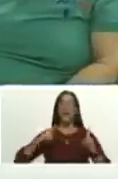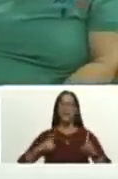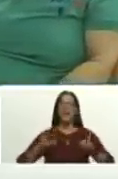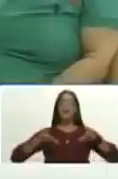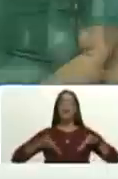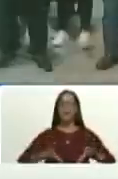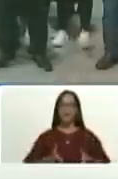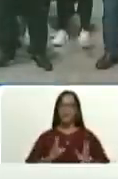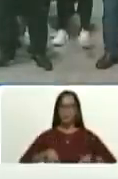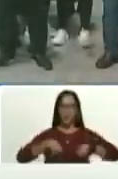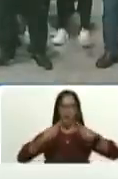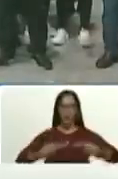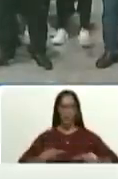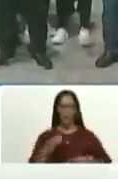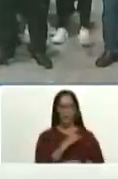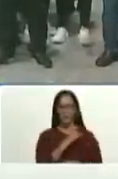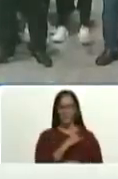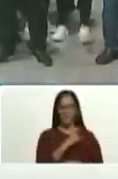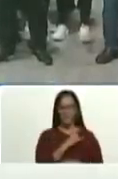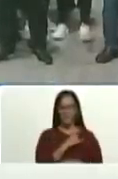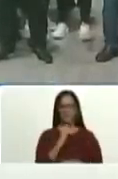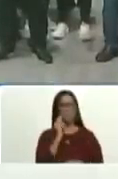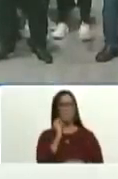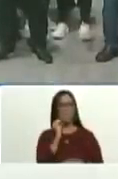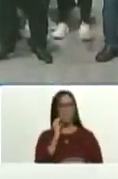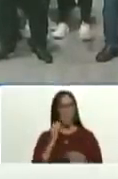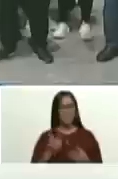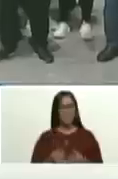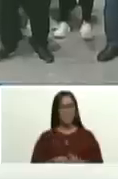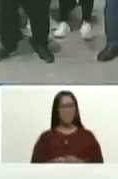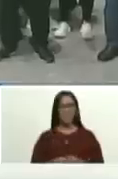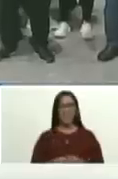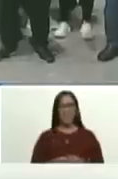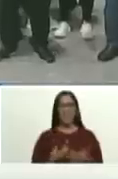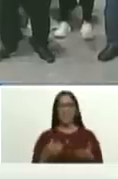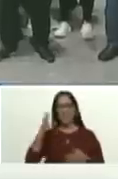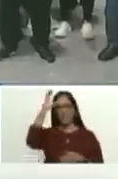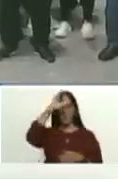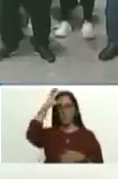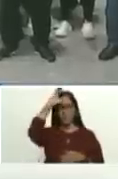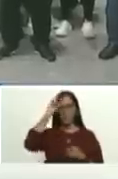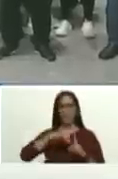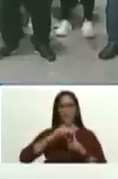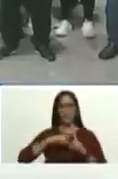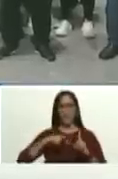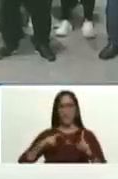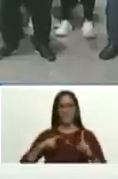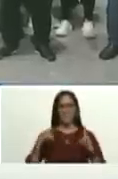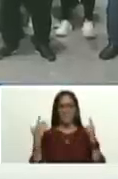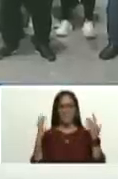nacido una nueva universidad de especialidades en el conocimiento eléctrico.